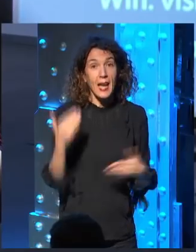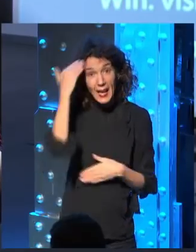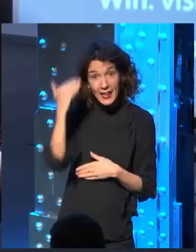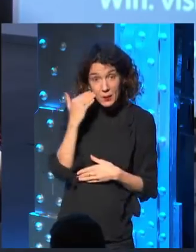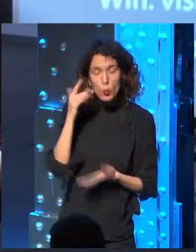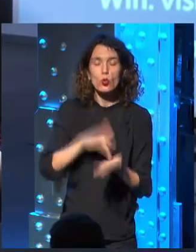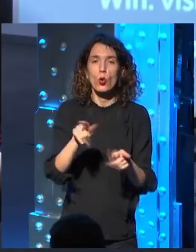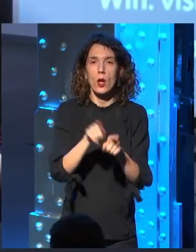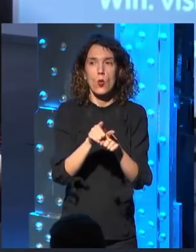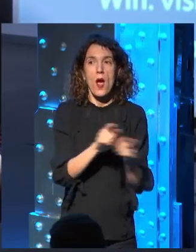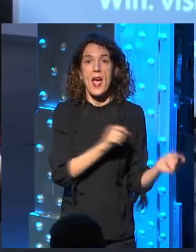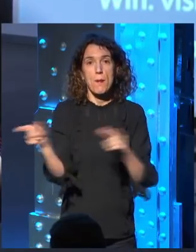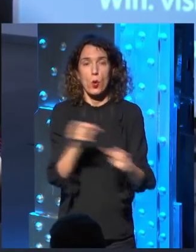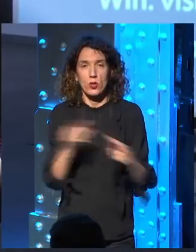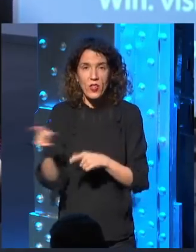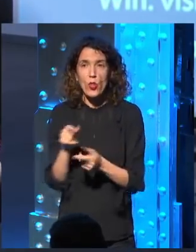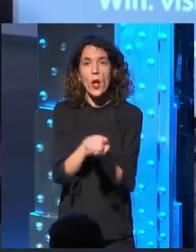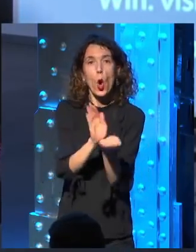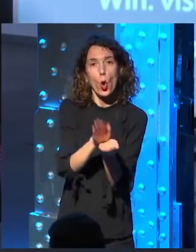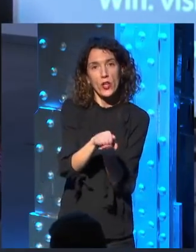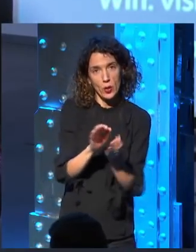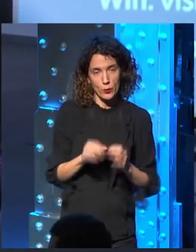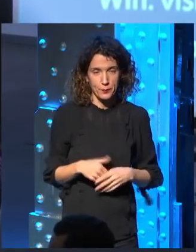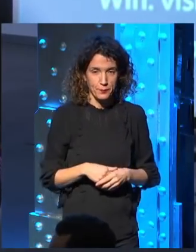Egipto se lanza a la exportación de cocodrilos.